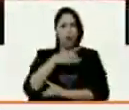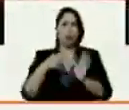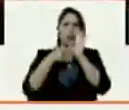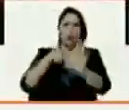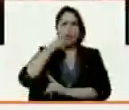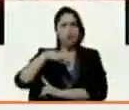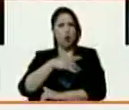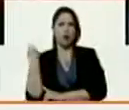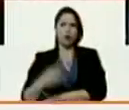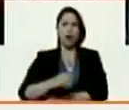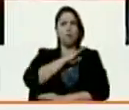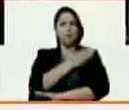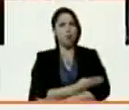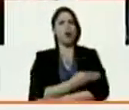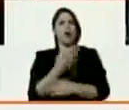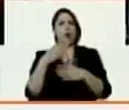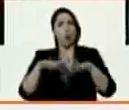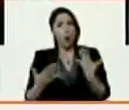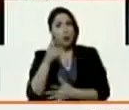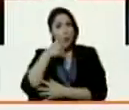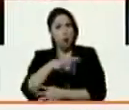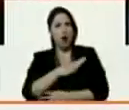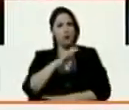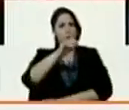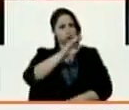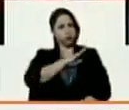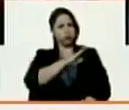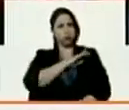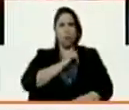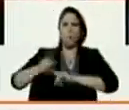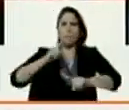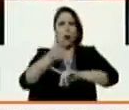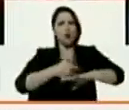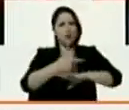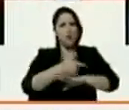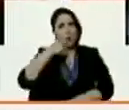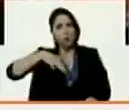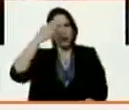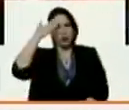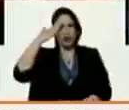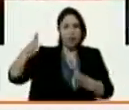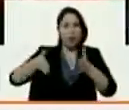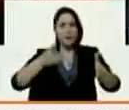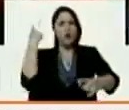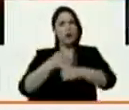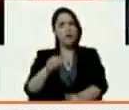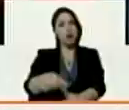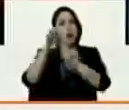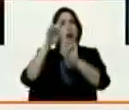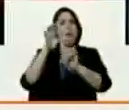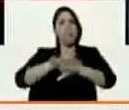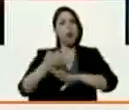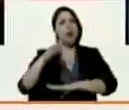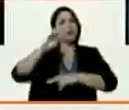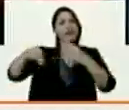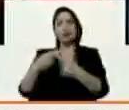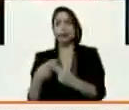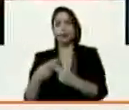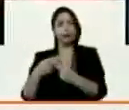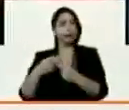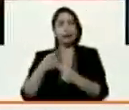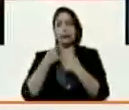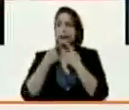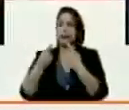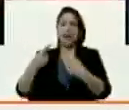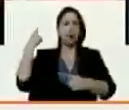pueblo tiene el poder, cuando el pueblo es el que gobierna, el pueblo sabe el camino que debe escoger, porque no hay nadie que le está diciendo